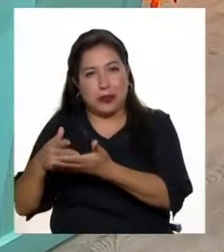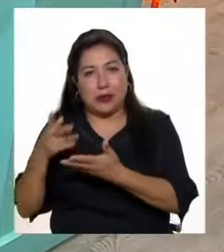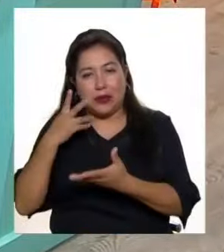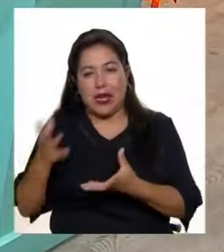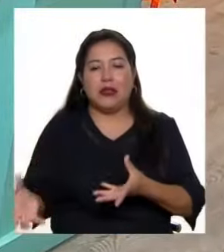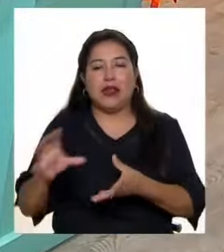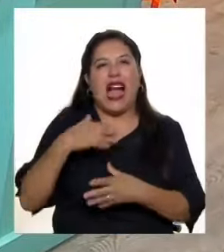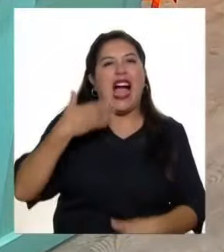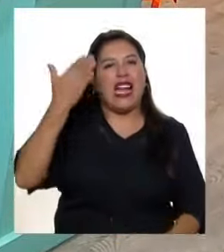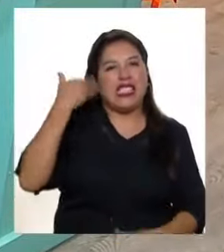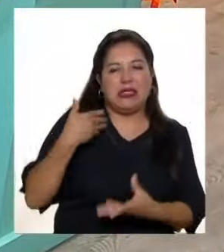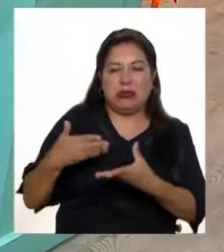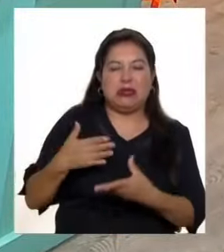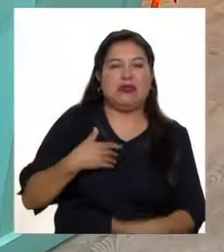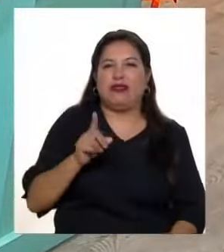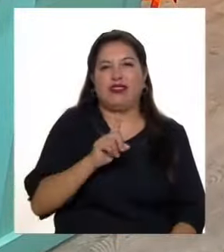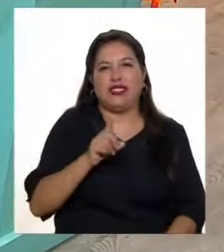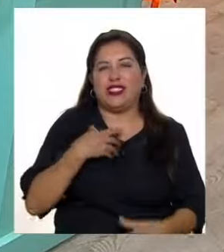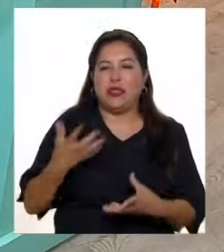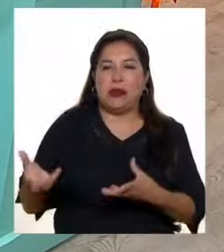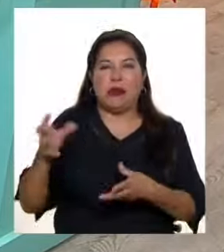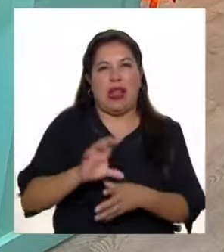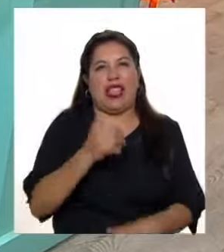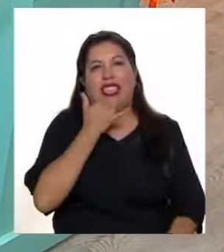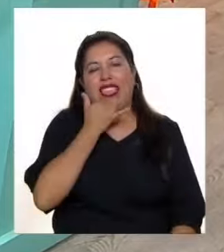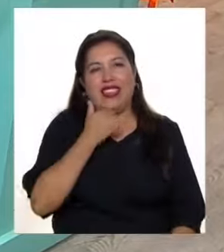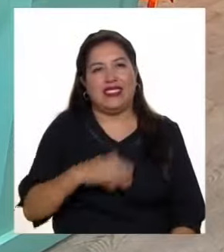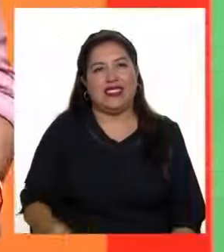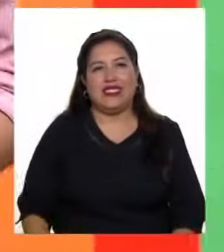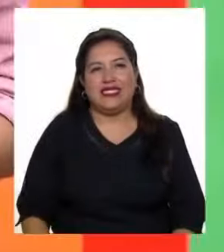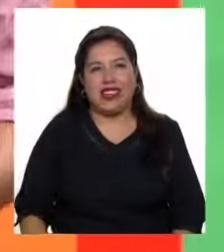más la consistencia de este aderezo. Ahora sí.